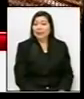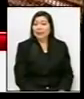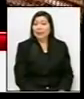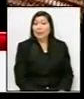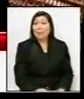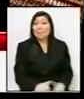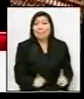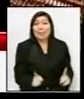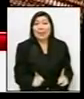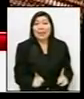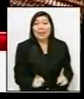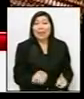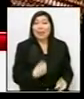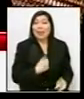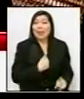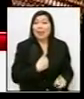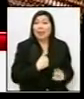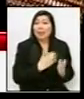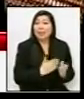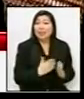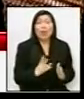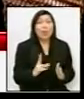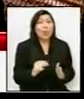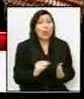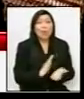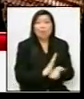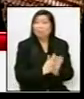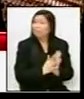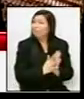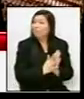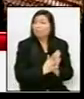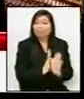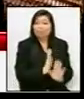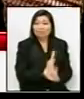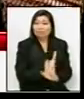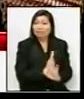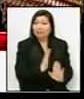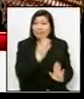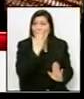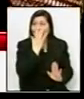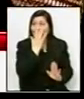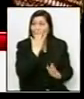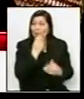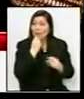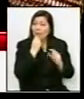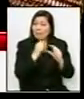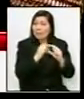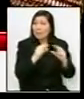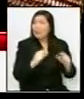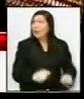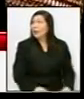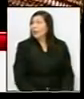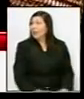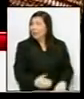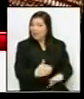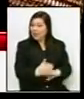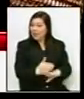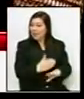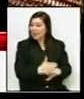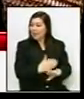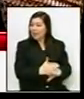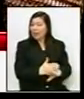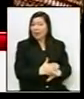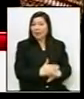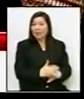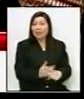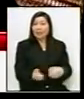Pero en el caso de la pertenencia a la organización criminal no hay ni siquiera un párrafo referido al desarrollo del tipo penal